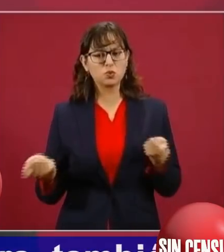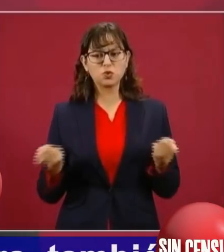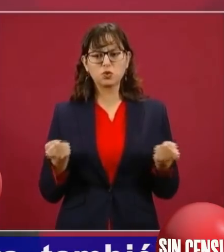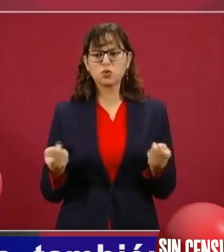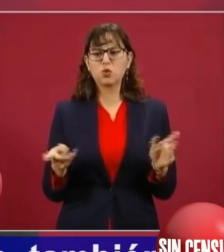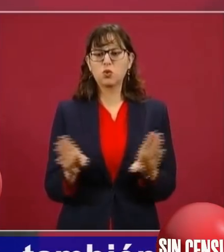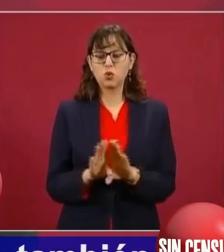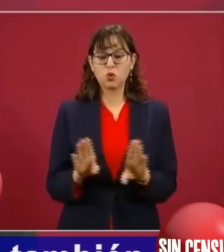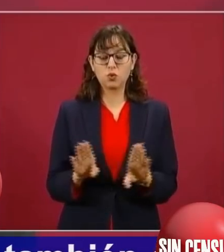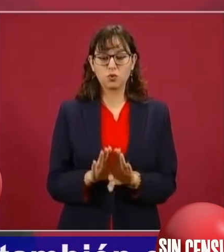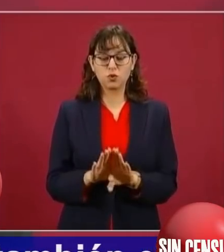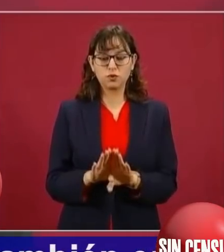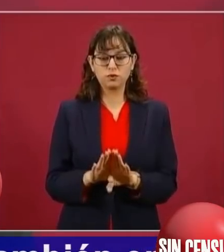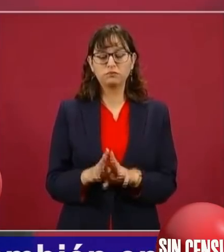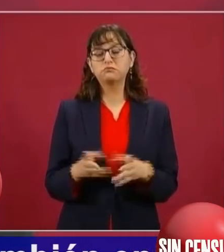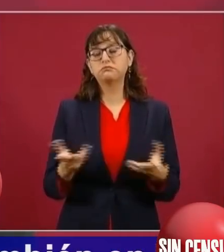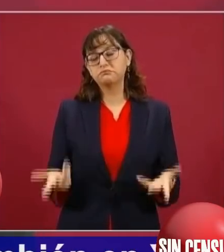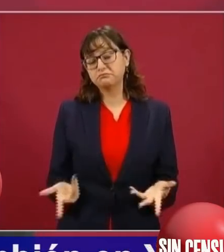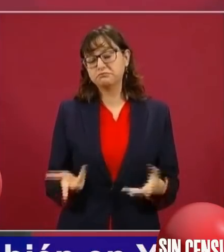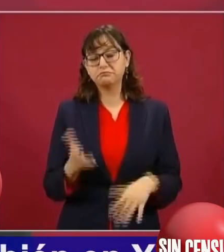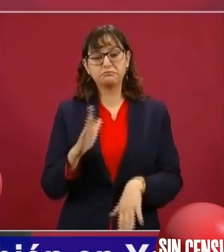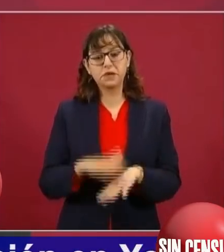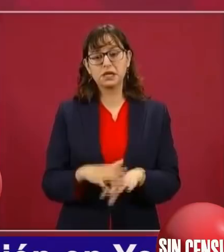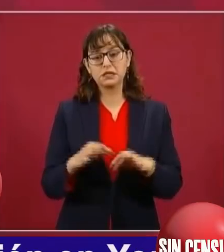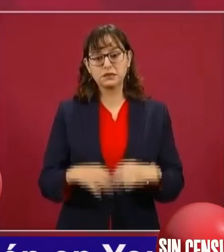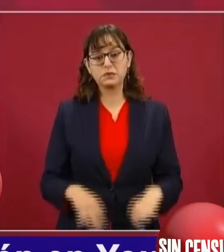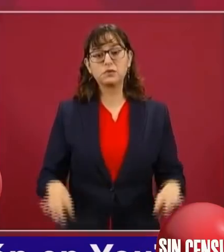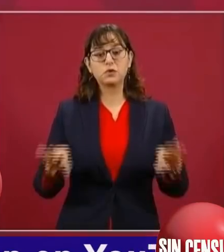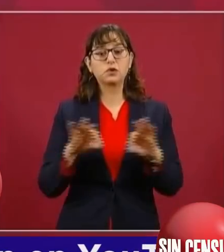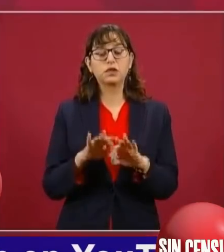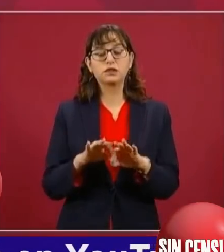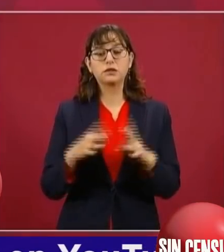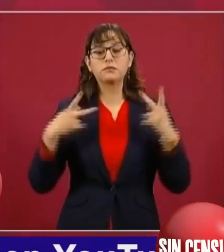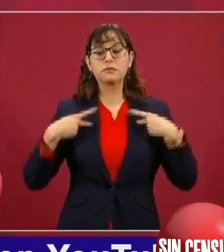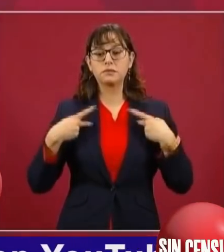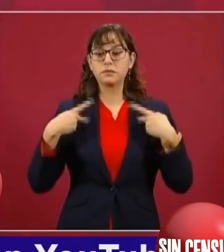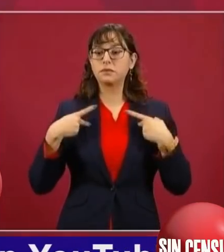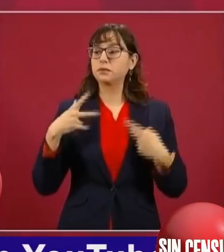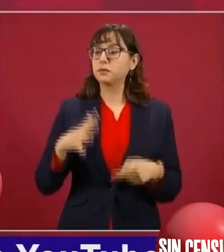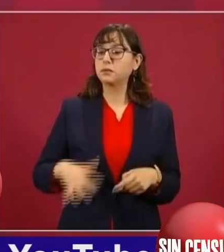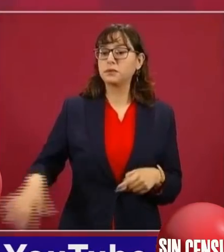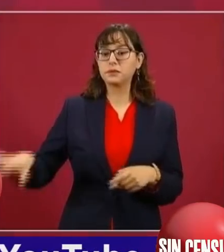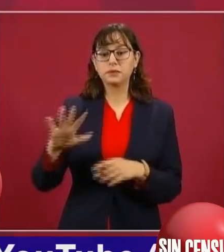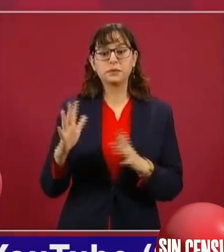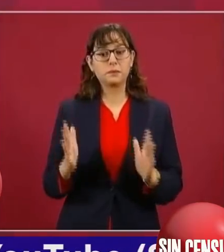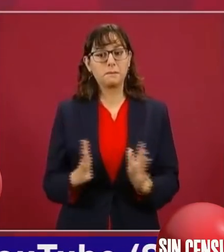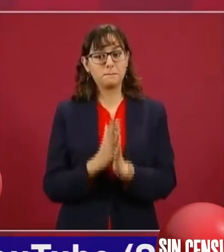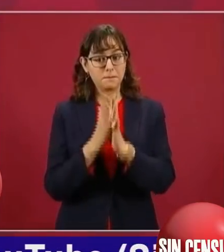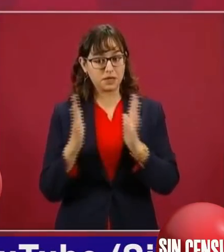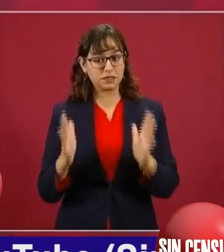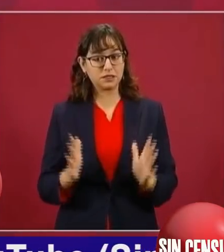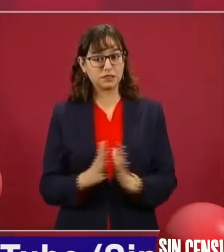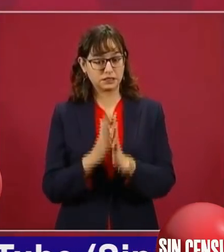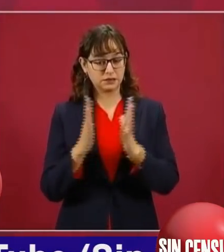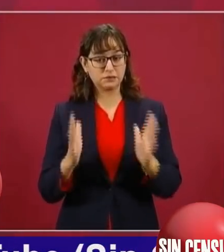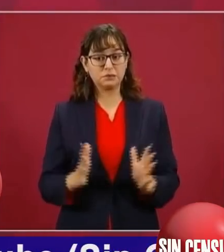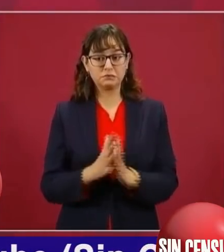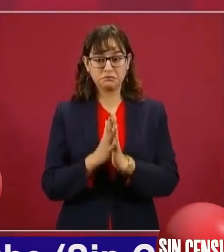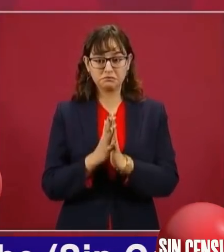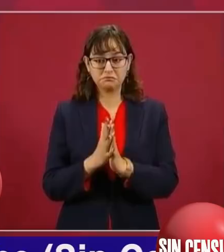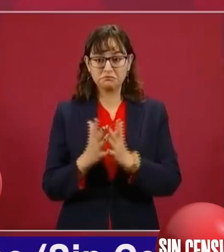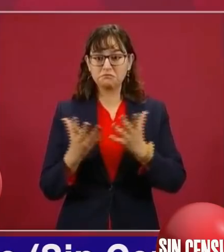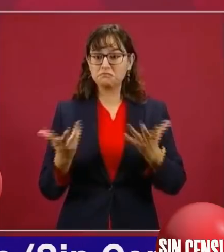epidemia y se han basado fundamentalmente en la participación ciudadana, en la medida en que las personas en